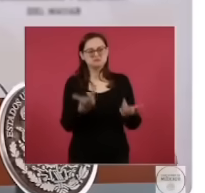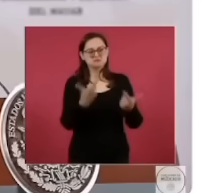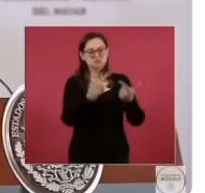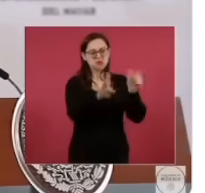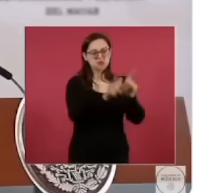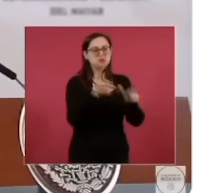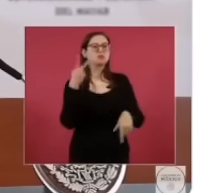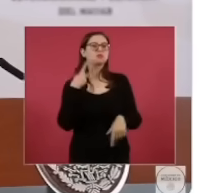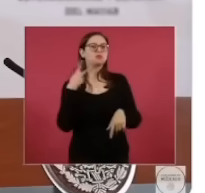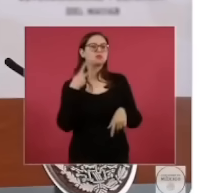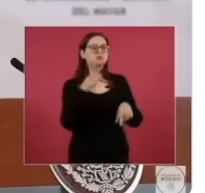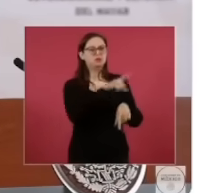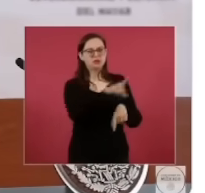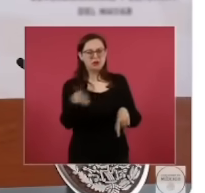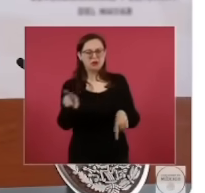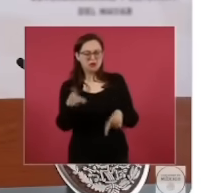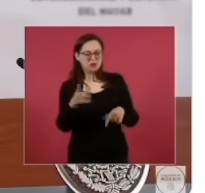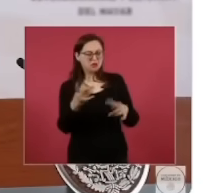es muy